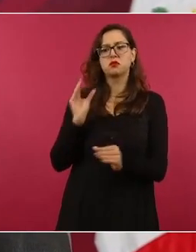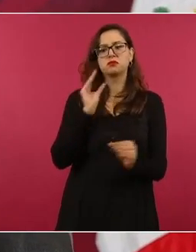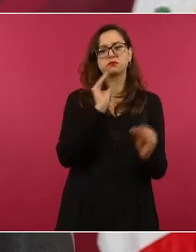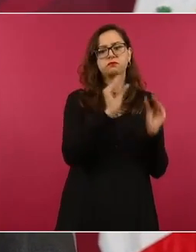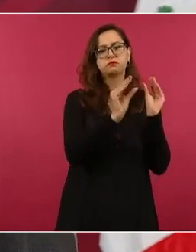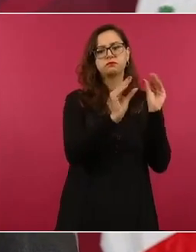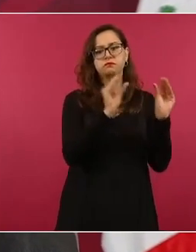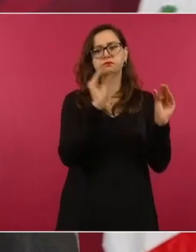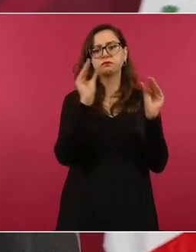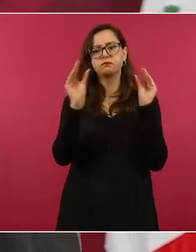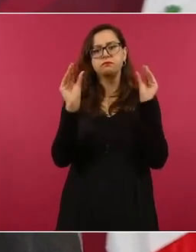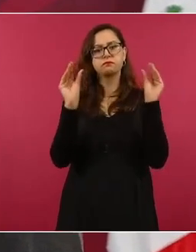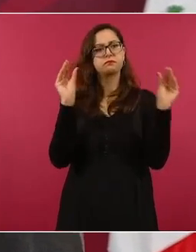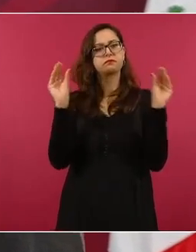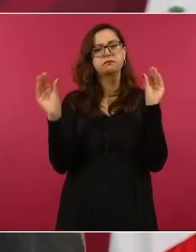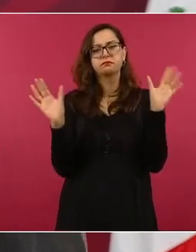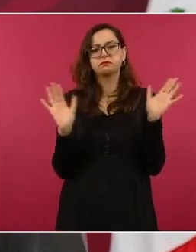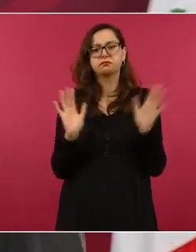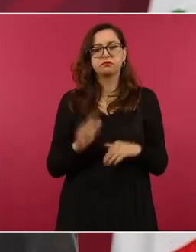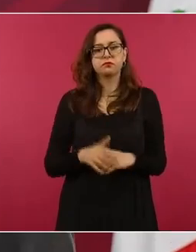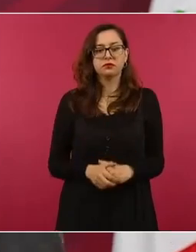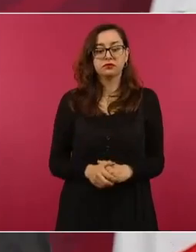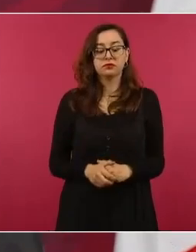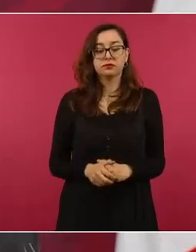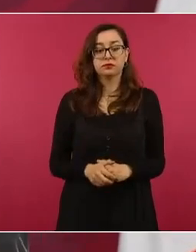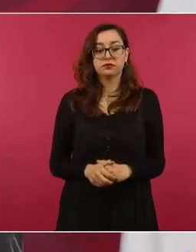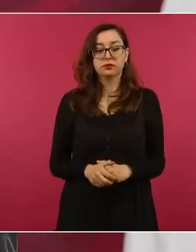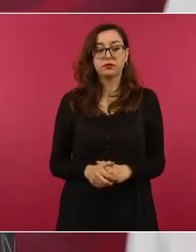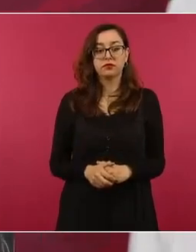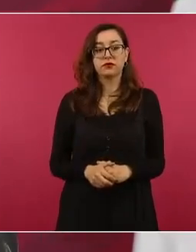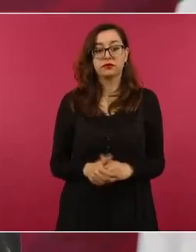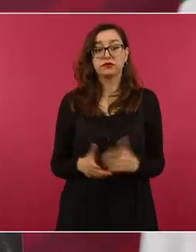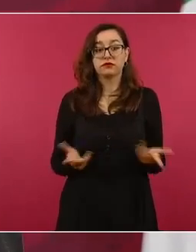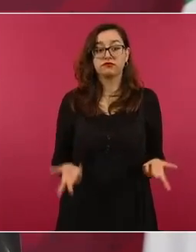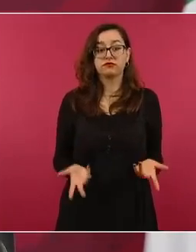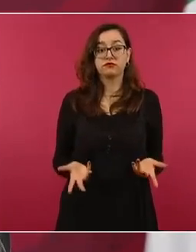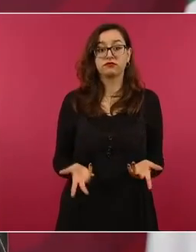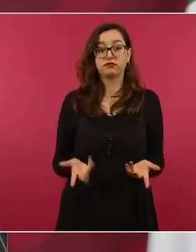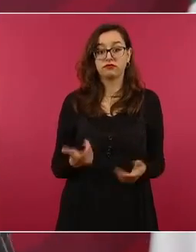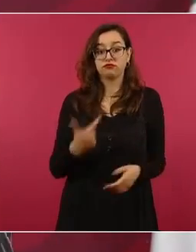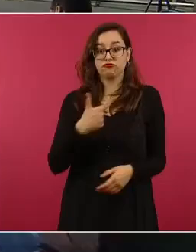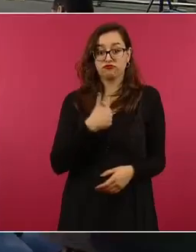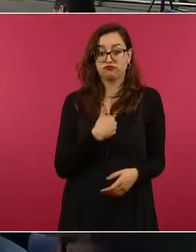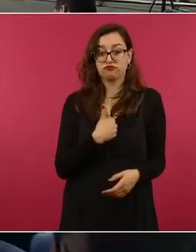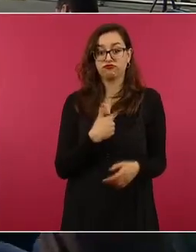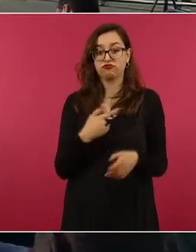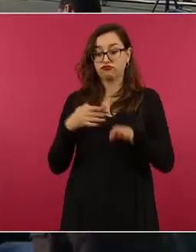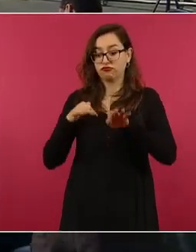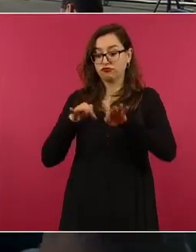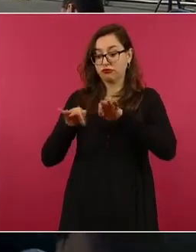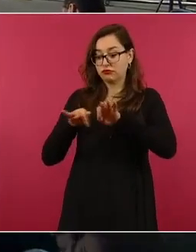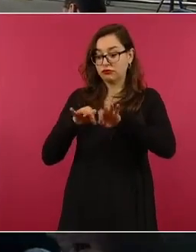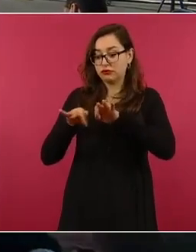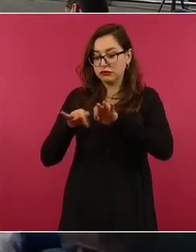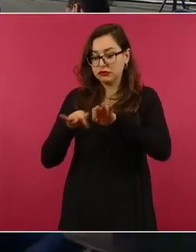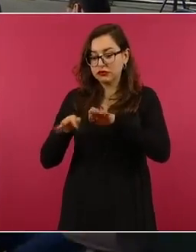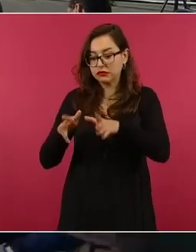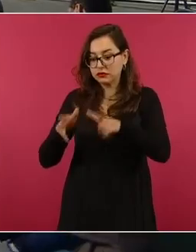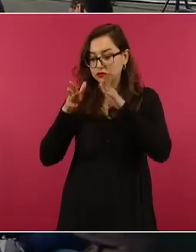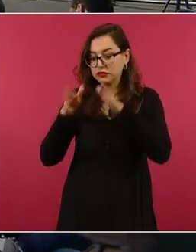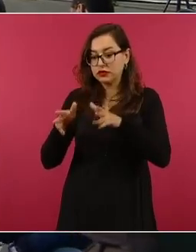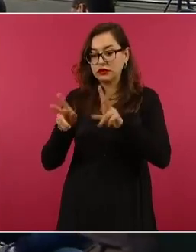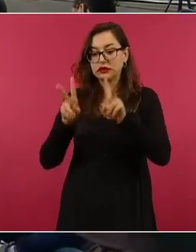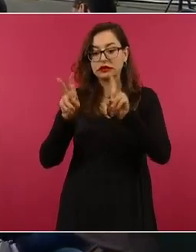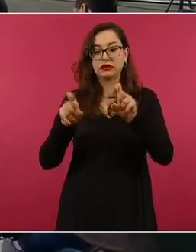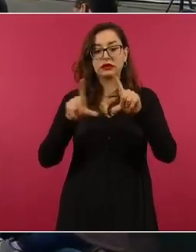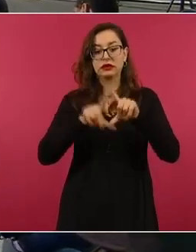tengo mi biblioteca, pero como voy a trabajar en una investigación sobre el conservadurismo en